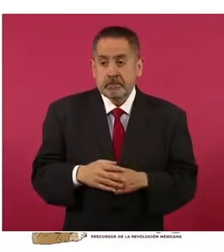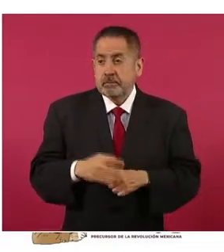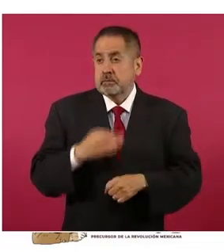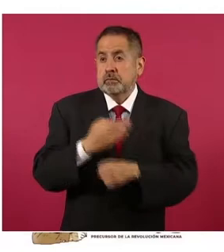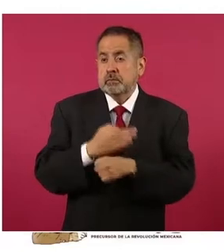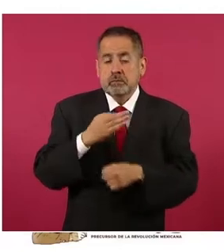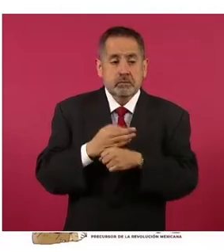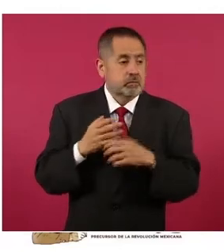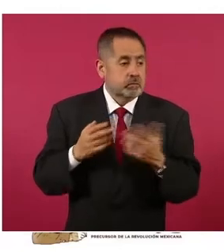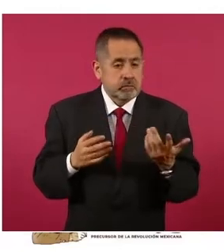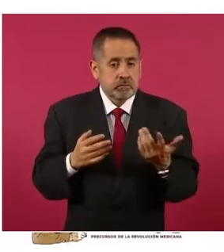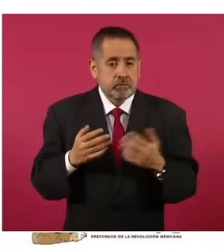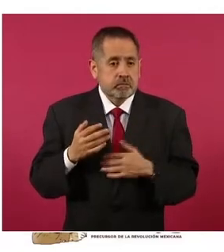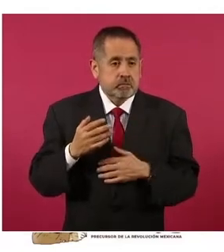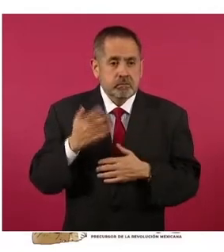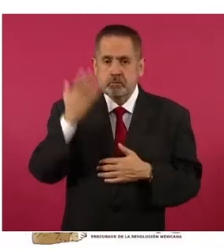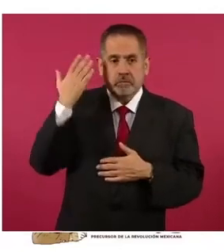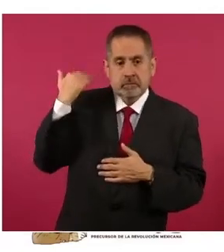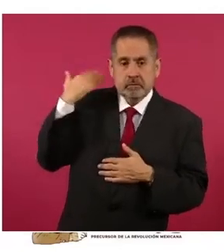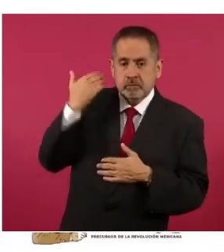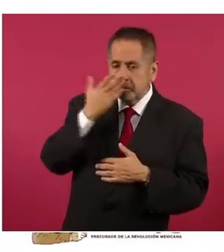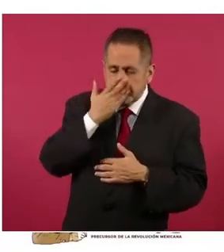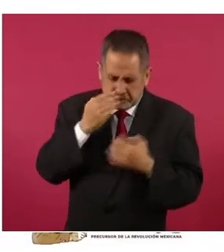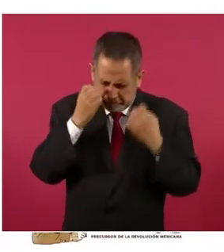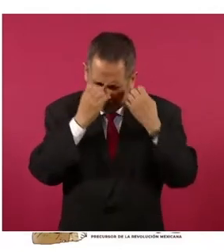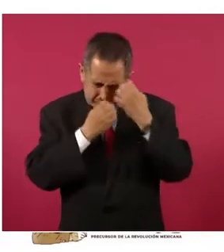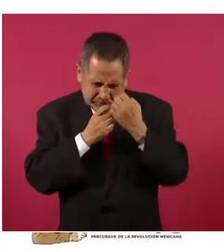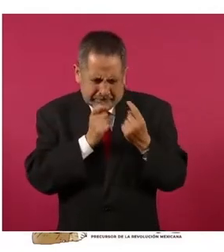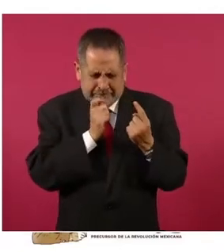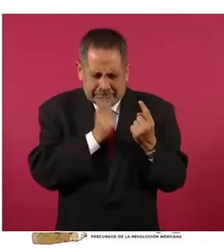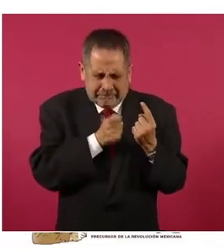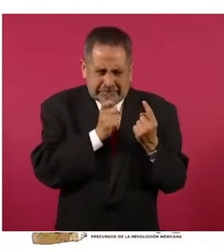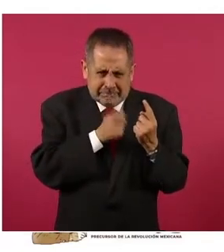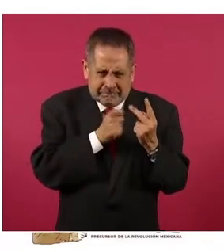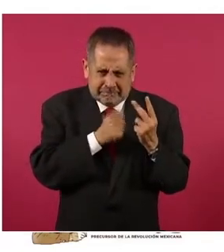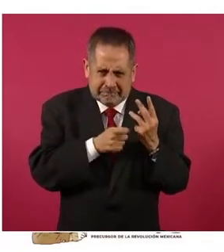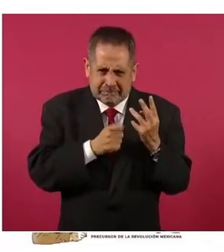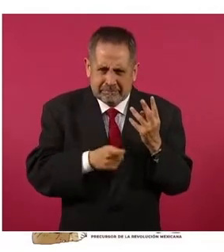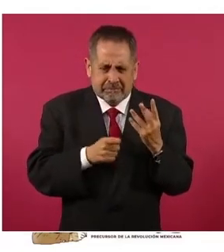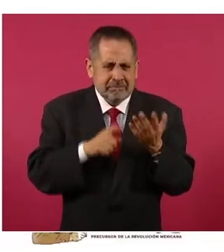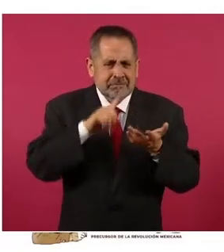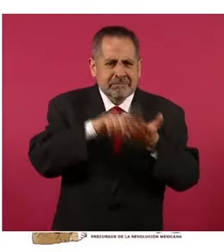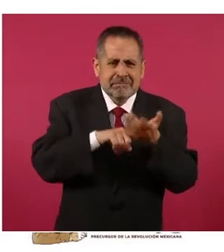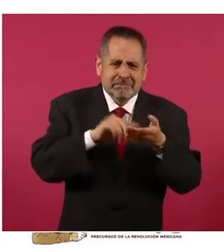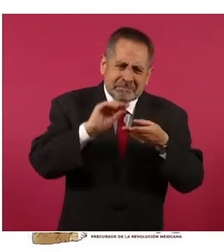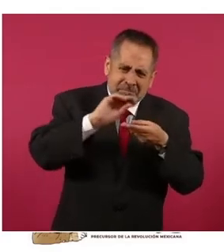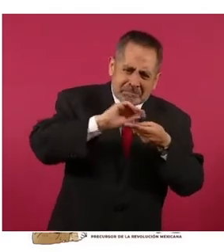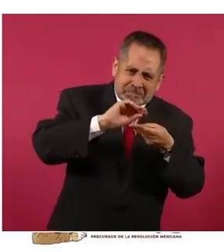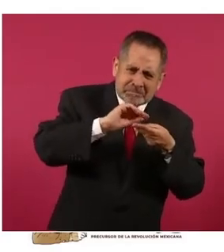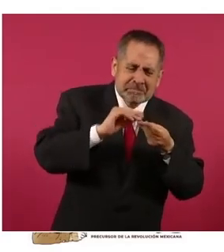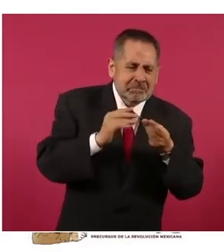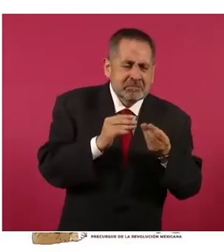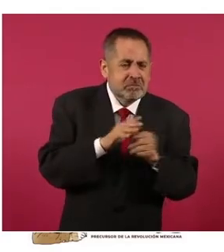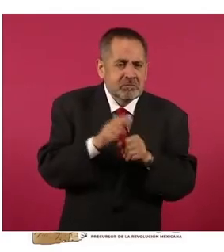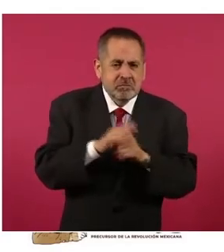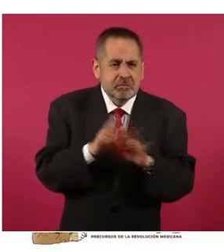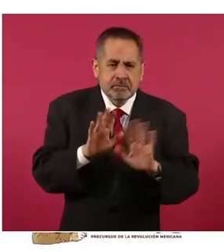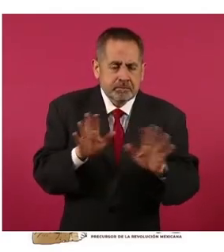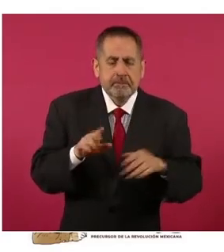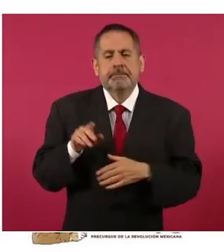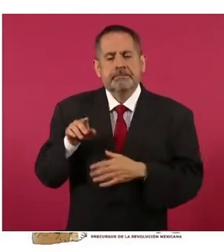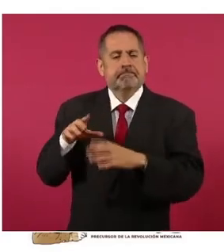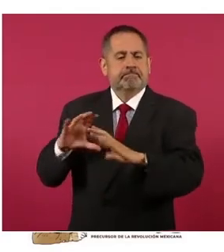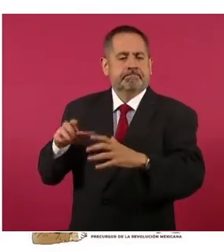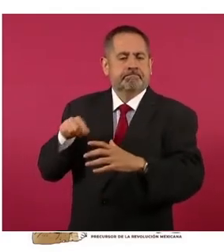momento existía una metodología para analizar las sustancias que contiene un vapeador, por lo que el equipo científico de